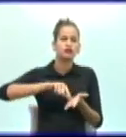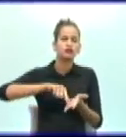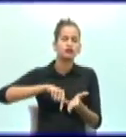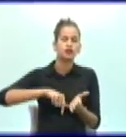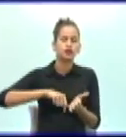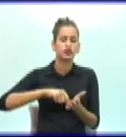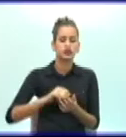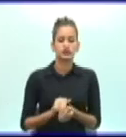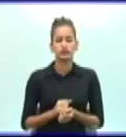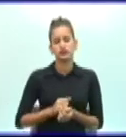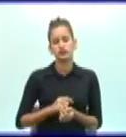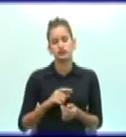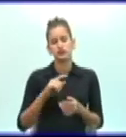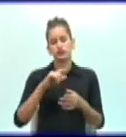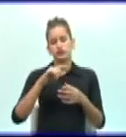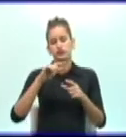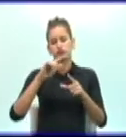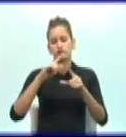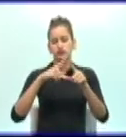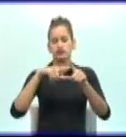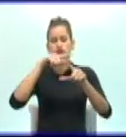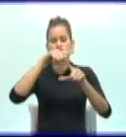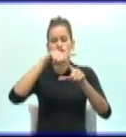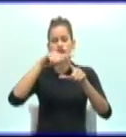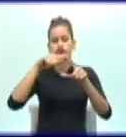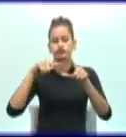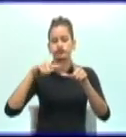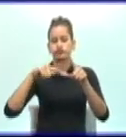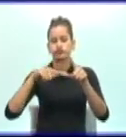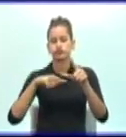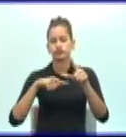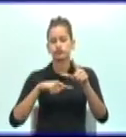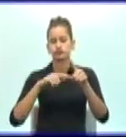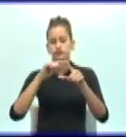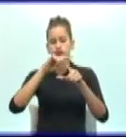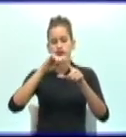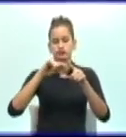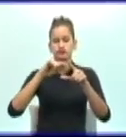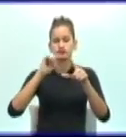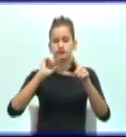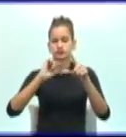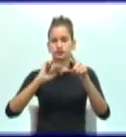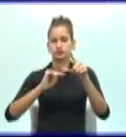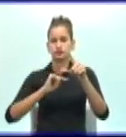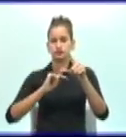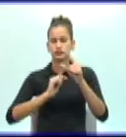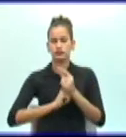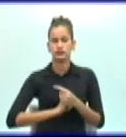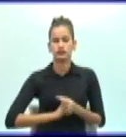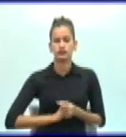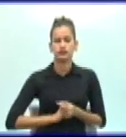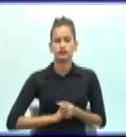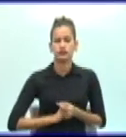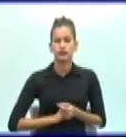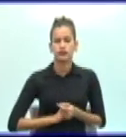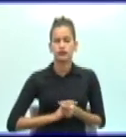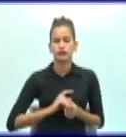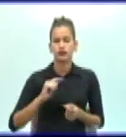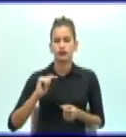mí, corto los lados del ángulo con arcos de circunferencia.